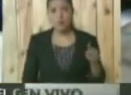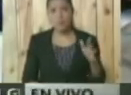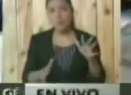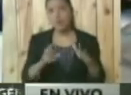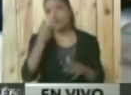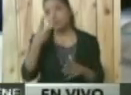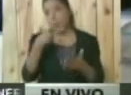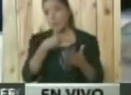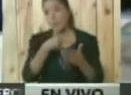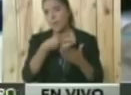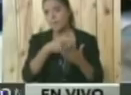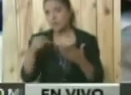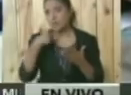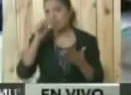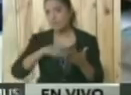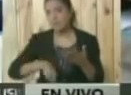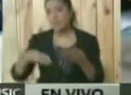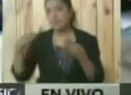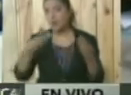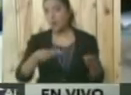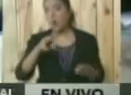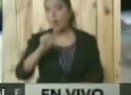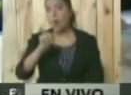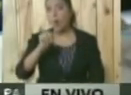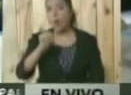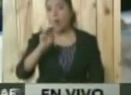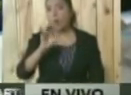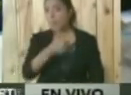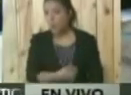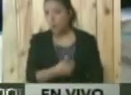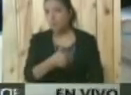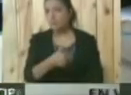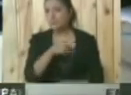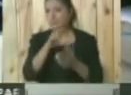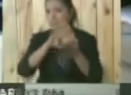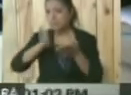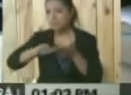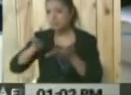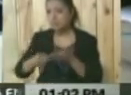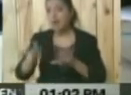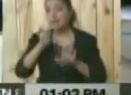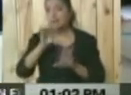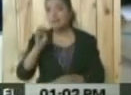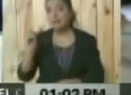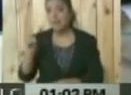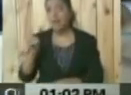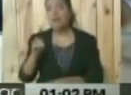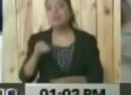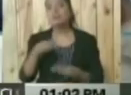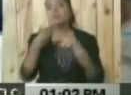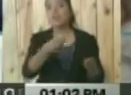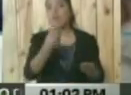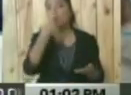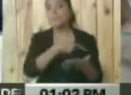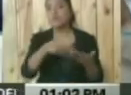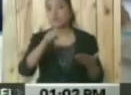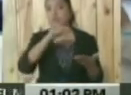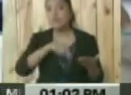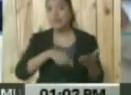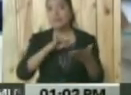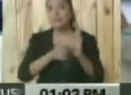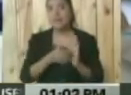2 millones de firmas que entregó la MUD hicieron un descarte de 600.000 y fueron a validar 1.300.000 firmas, es